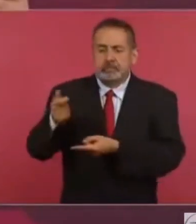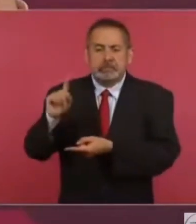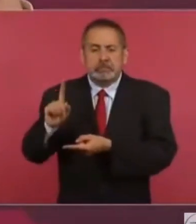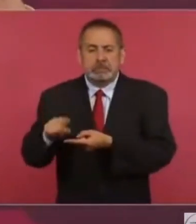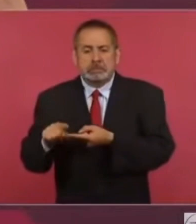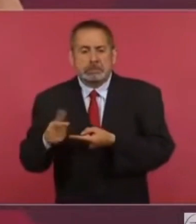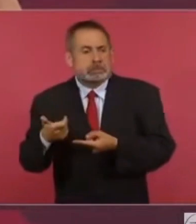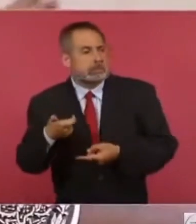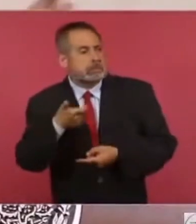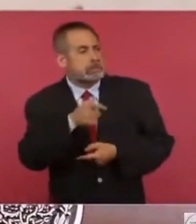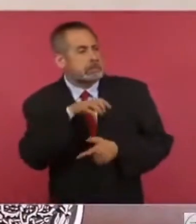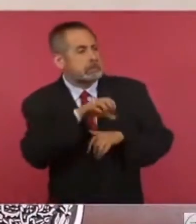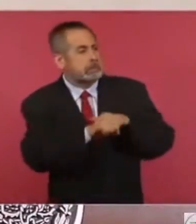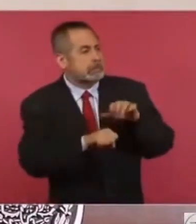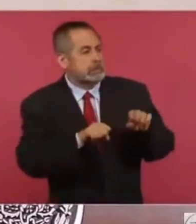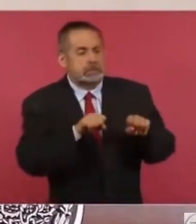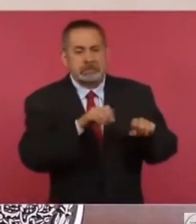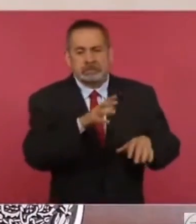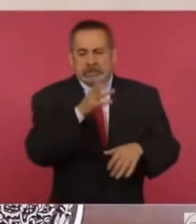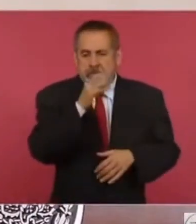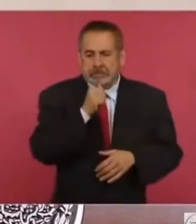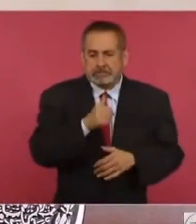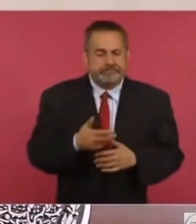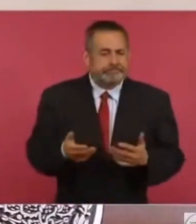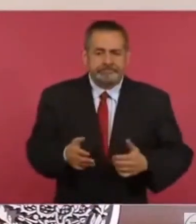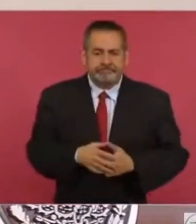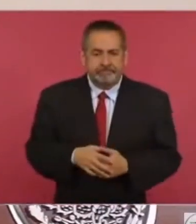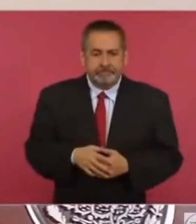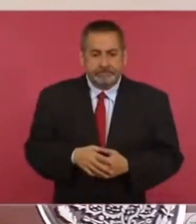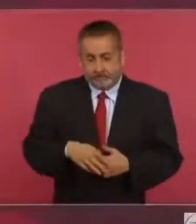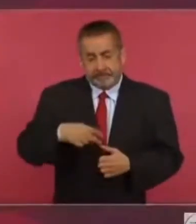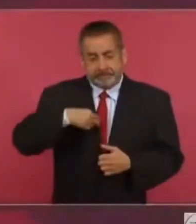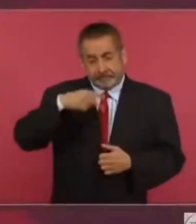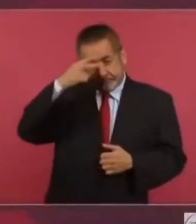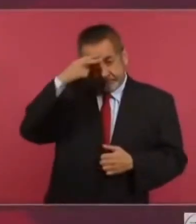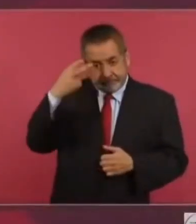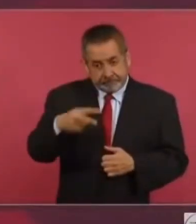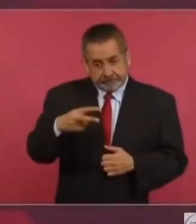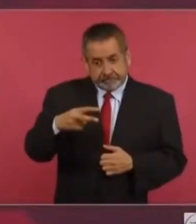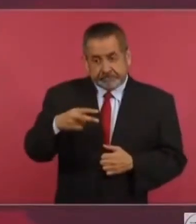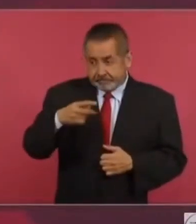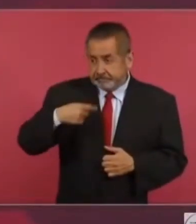el poder adquisitivo del salario. México fue de los países